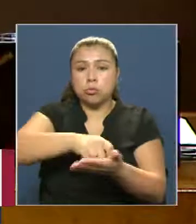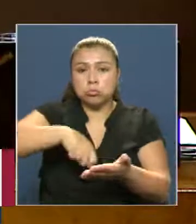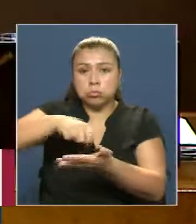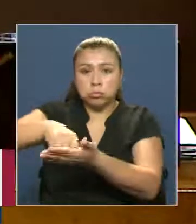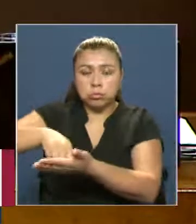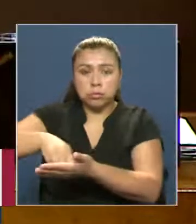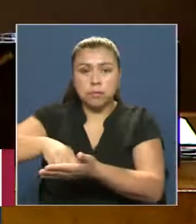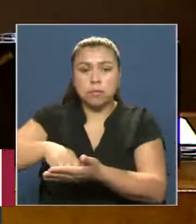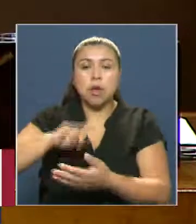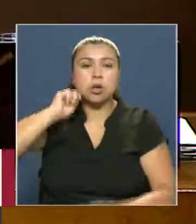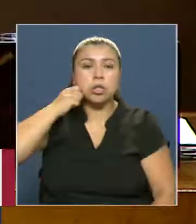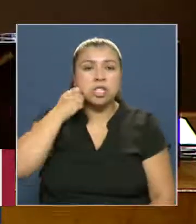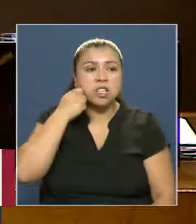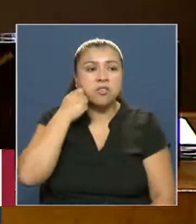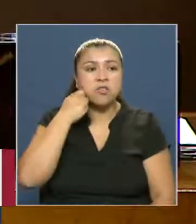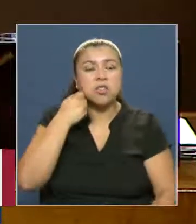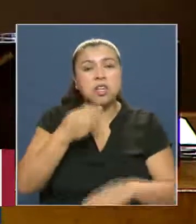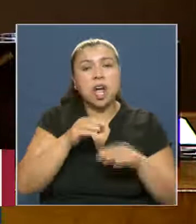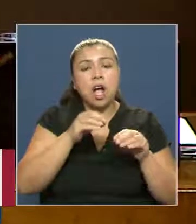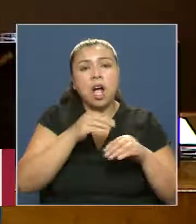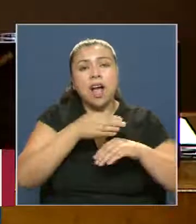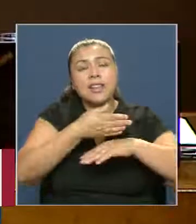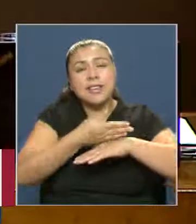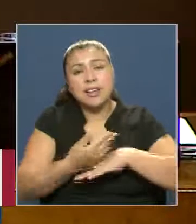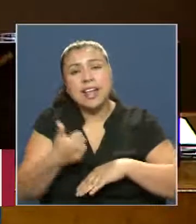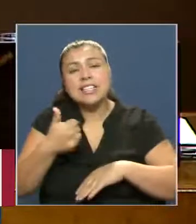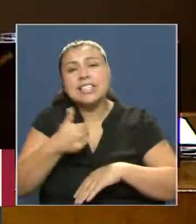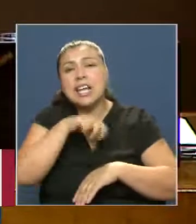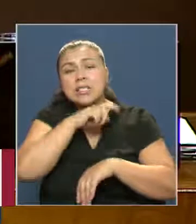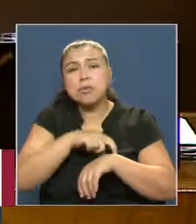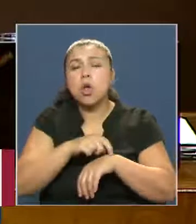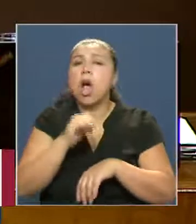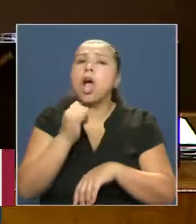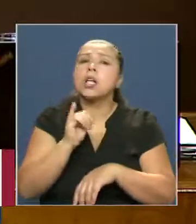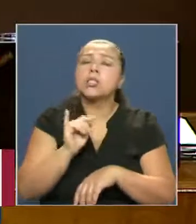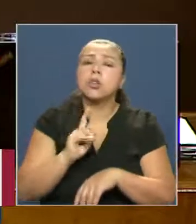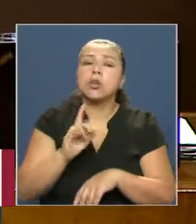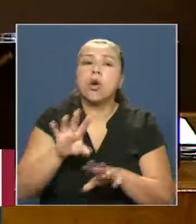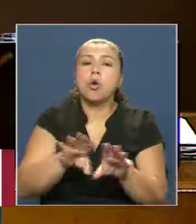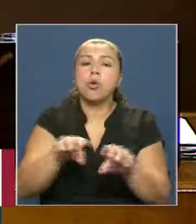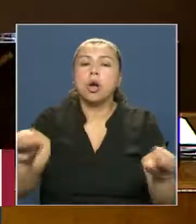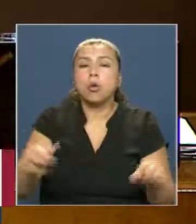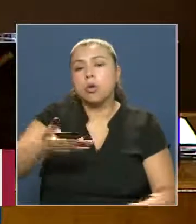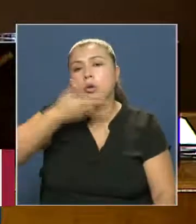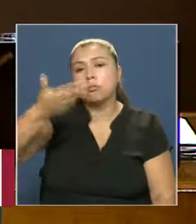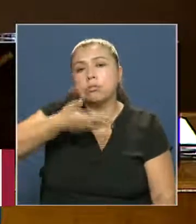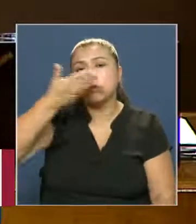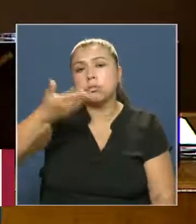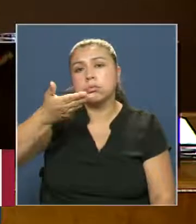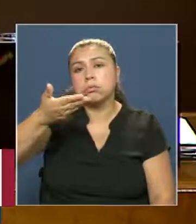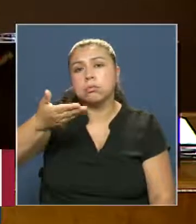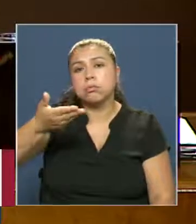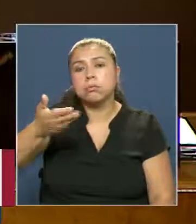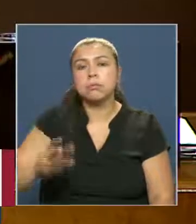significaría retardar en 6 minutos. ¿Habría acuerdo para que pudieran hacer estas dos intervenciones?